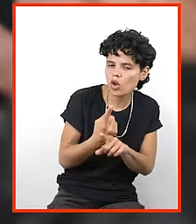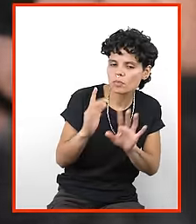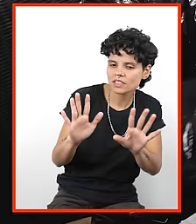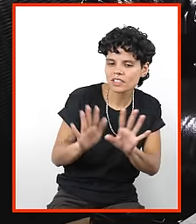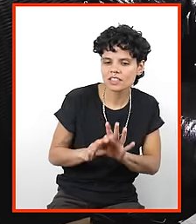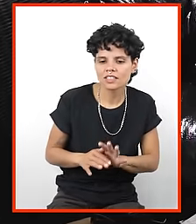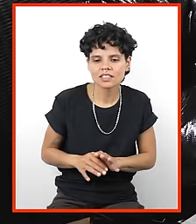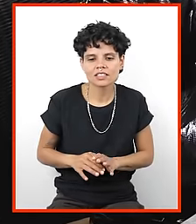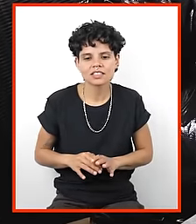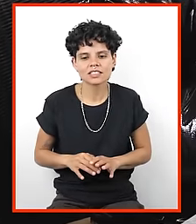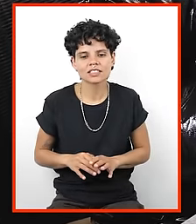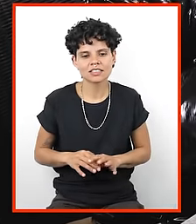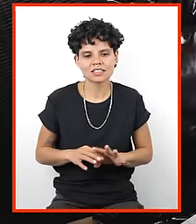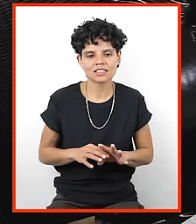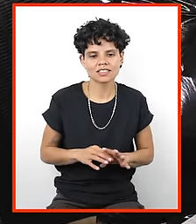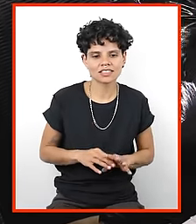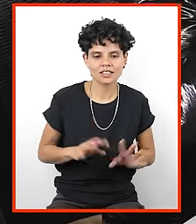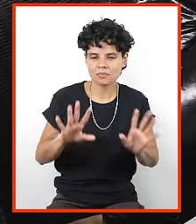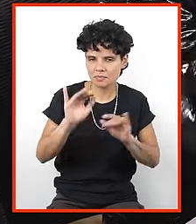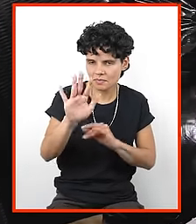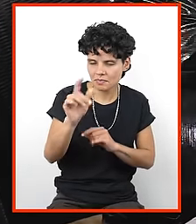que... No puedo parar de comer.